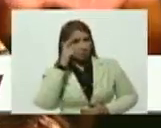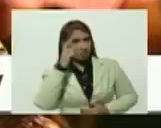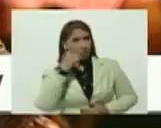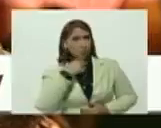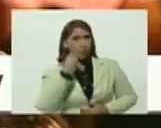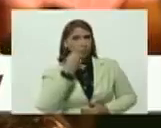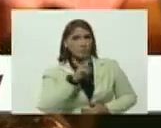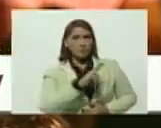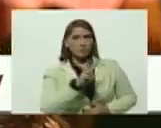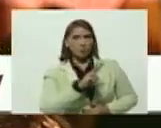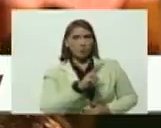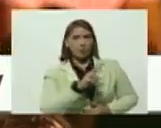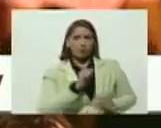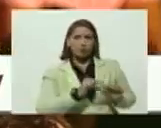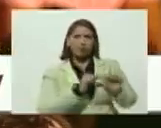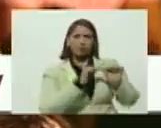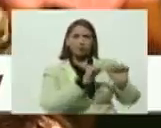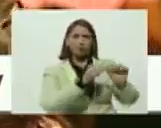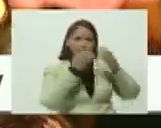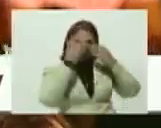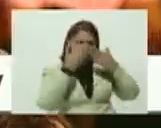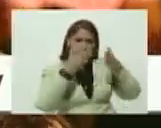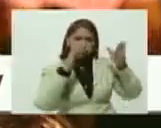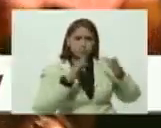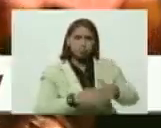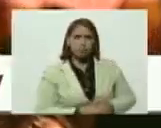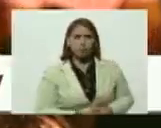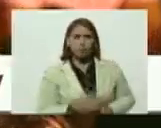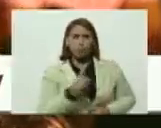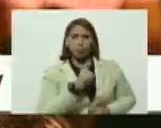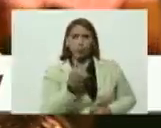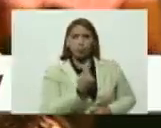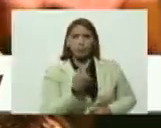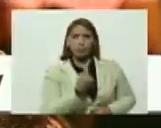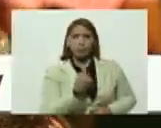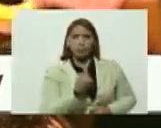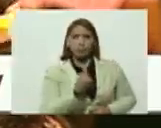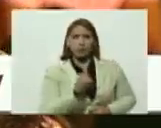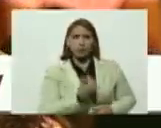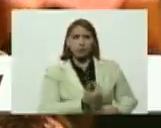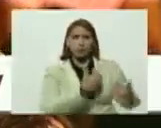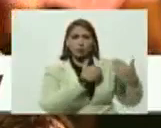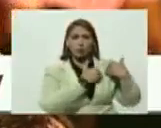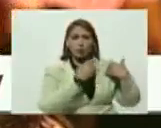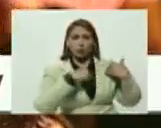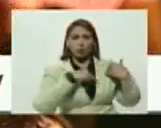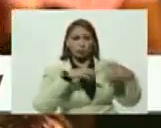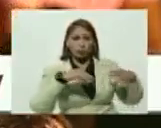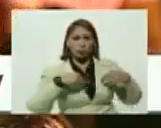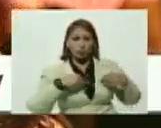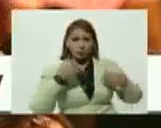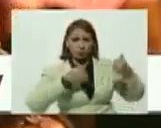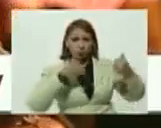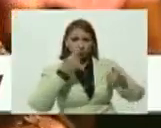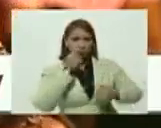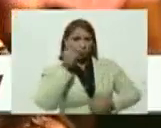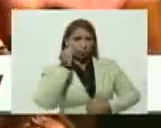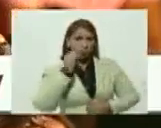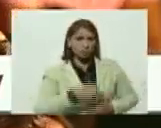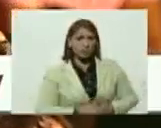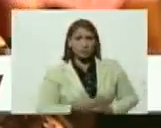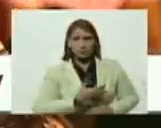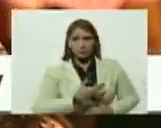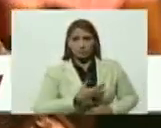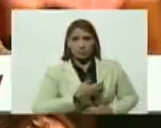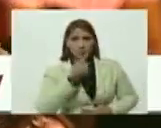juventud venezolana siga siendo visibilizada, no solamente en esta responsabilidad que estamos asumiendo como candidatos y candidatas a las